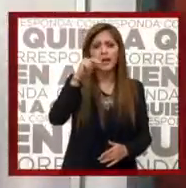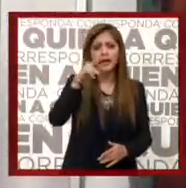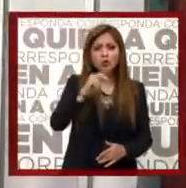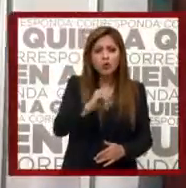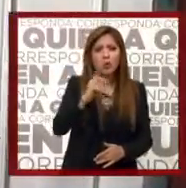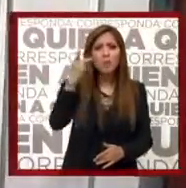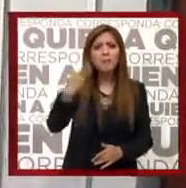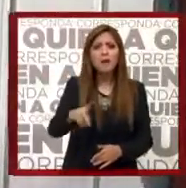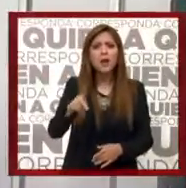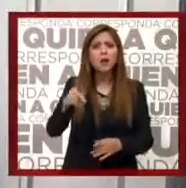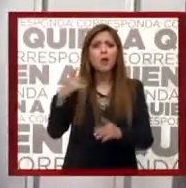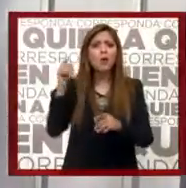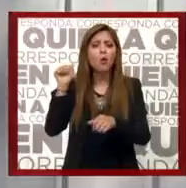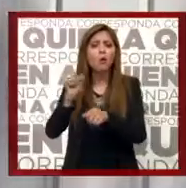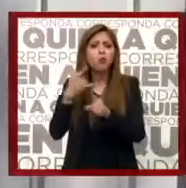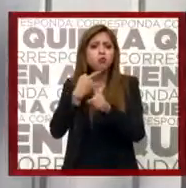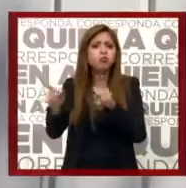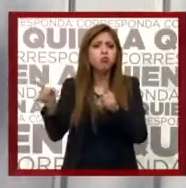puerta.